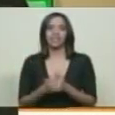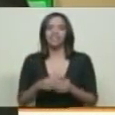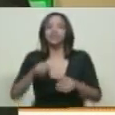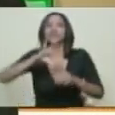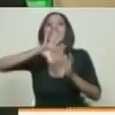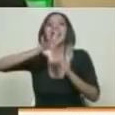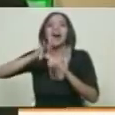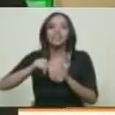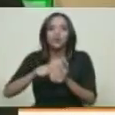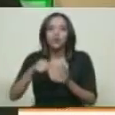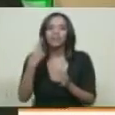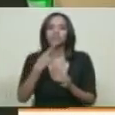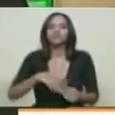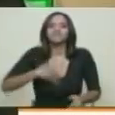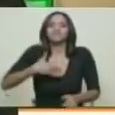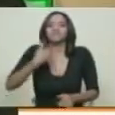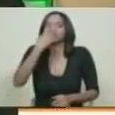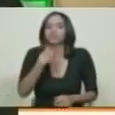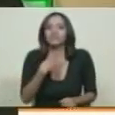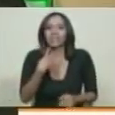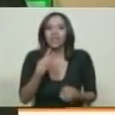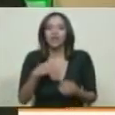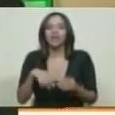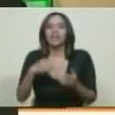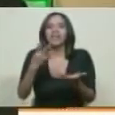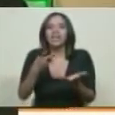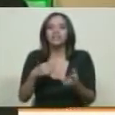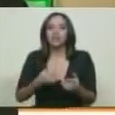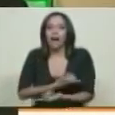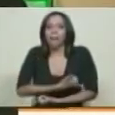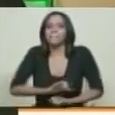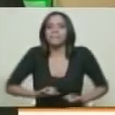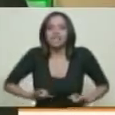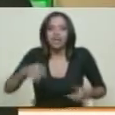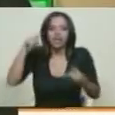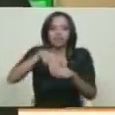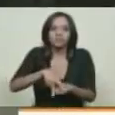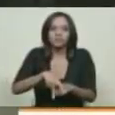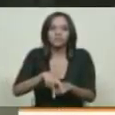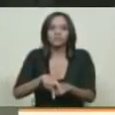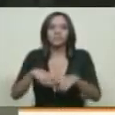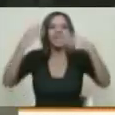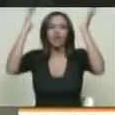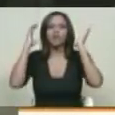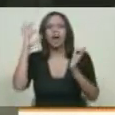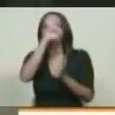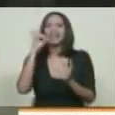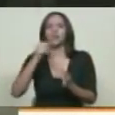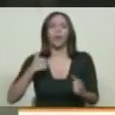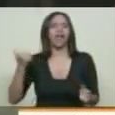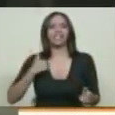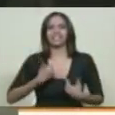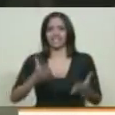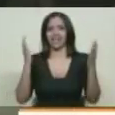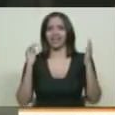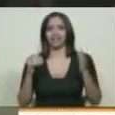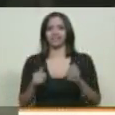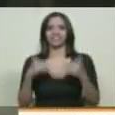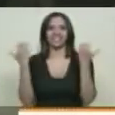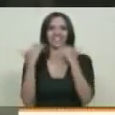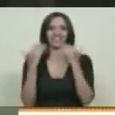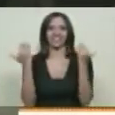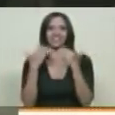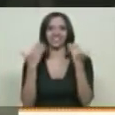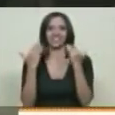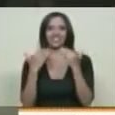es un miserable, es un empobrecedor, es un hambreador. Es una mugre cualquiera. Bueno, por cierto, yo